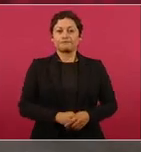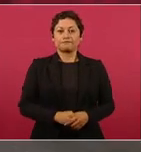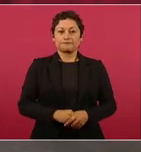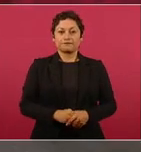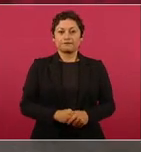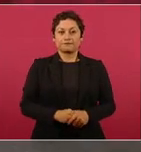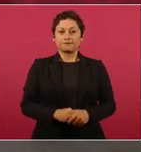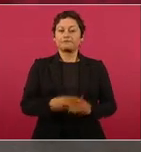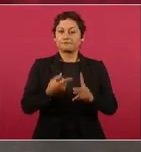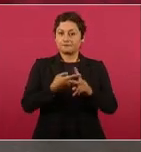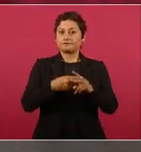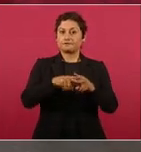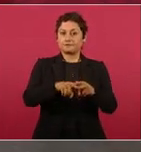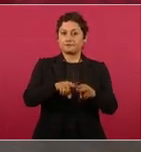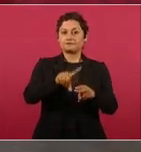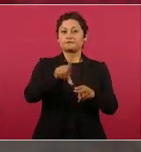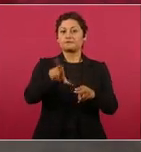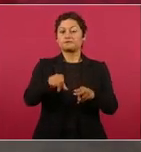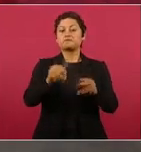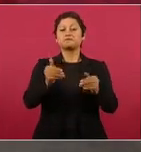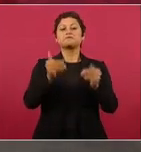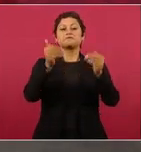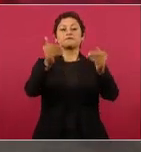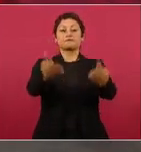Ahí empezamos. Y luego nos vamos para atrás.